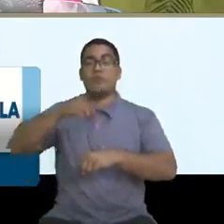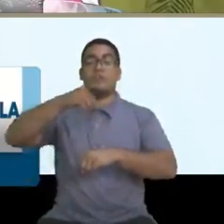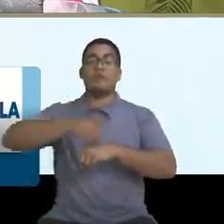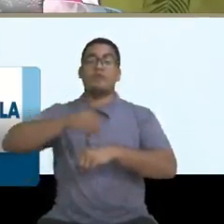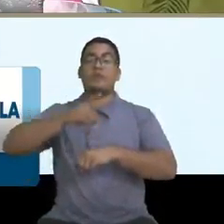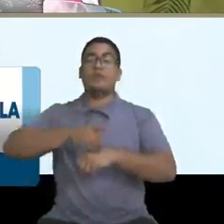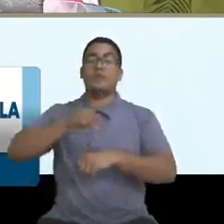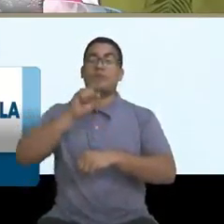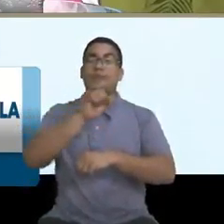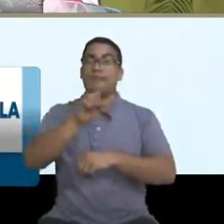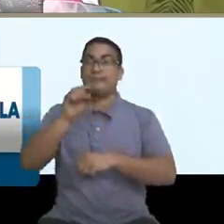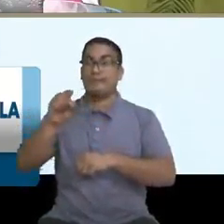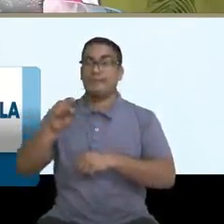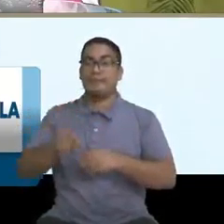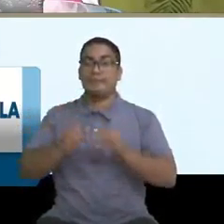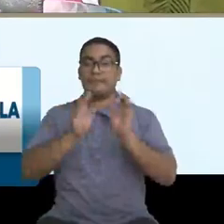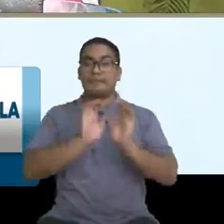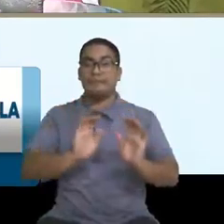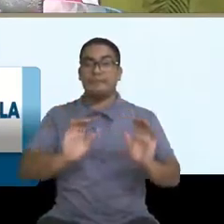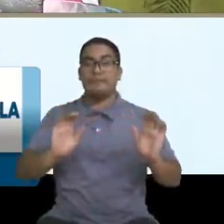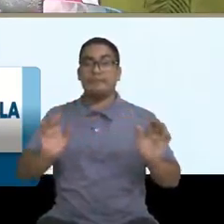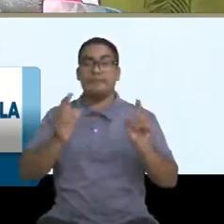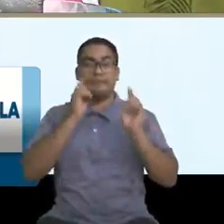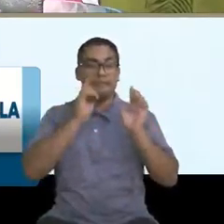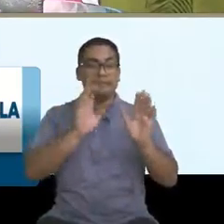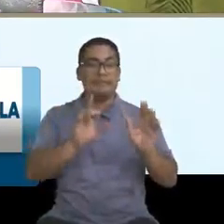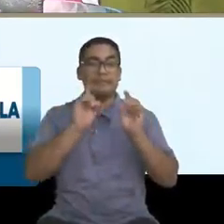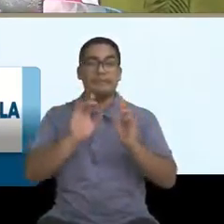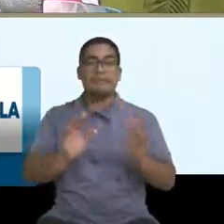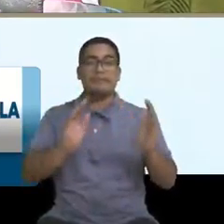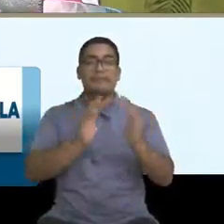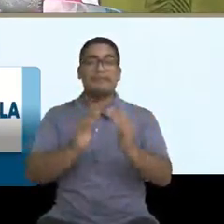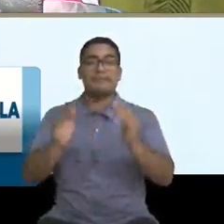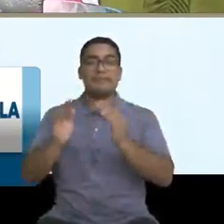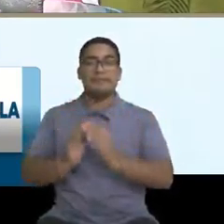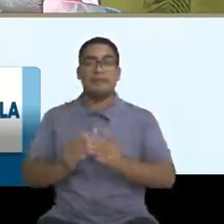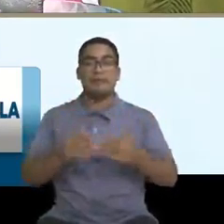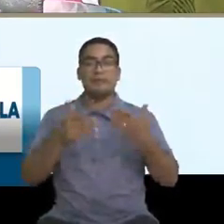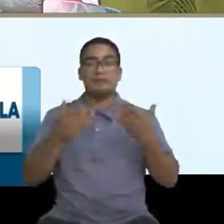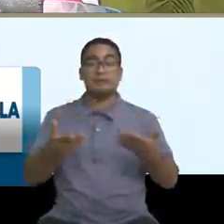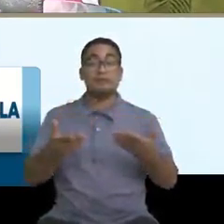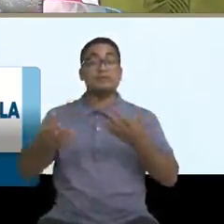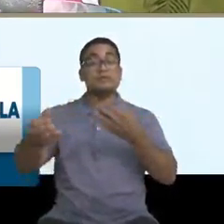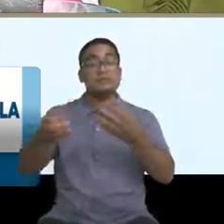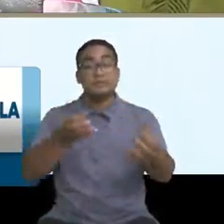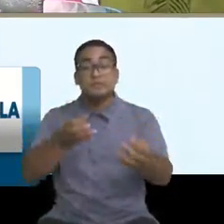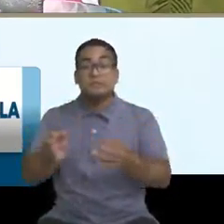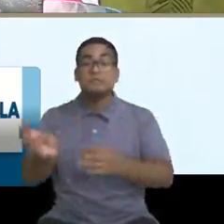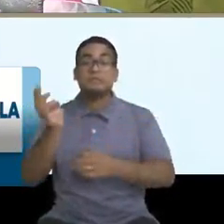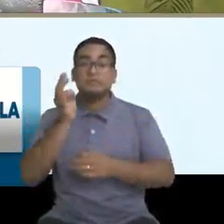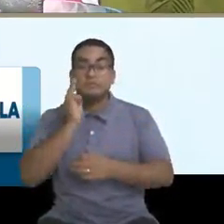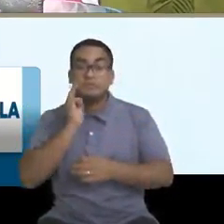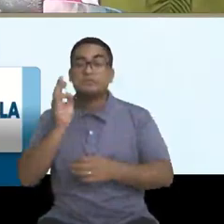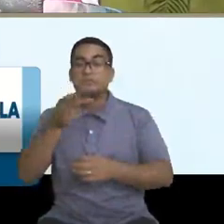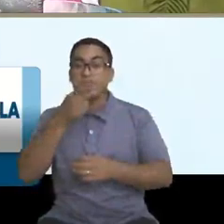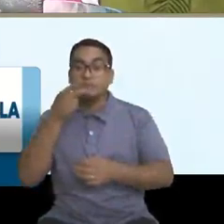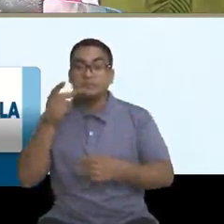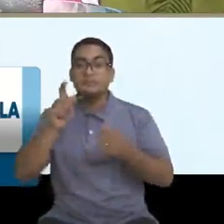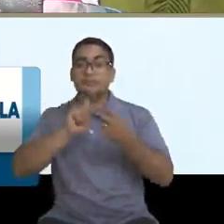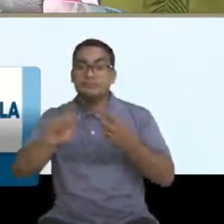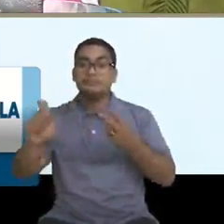viendo por medio de los ESAF, ¿verdad?, porque los ESAF están conformados por barrios. Tenemos los puestos